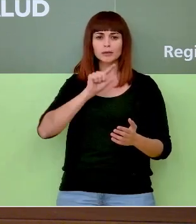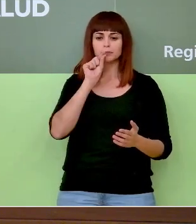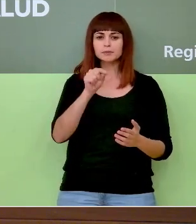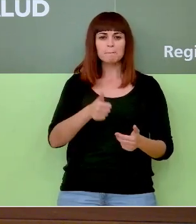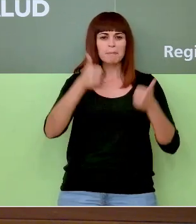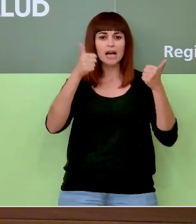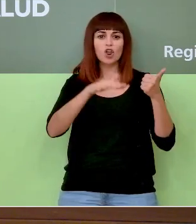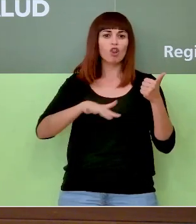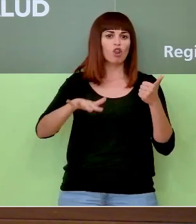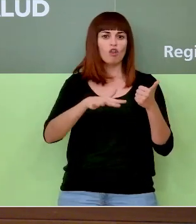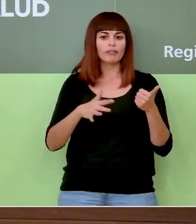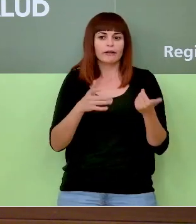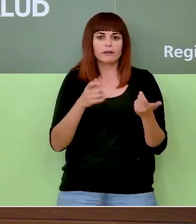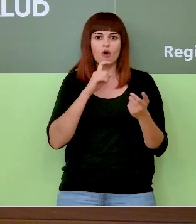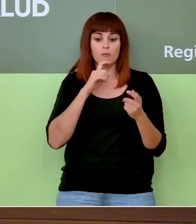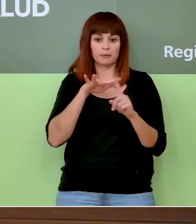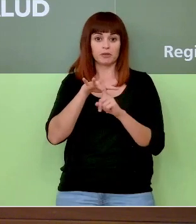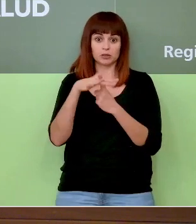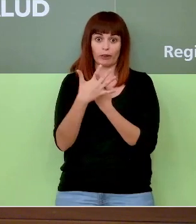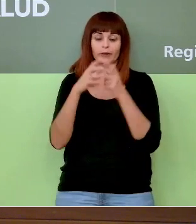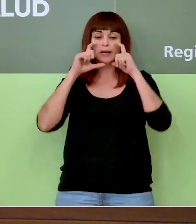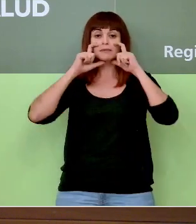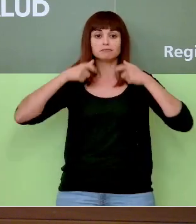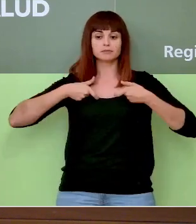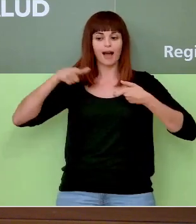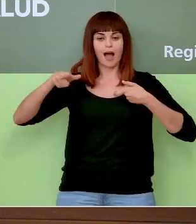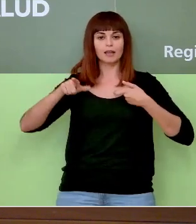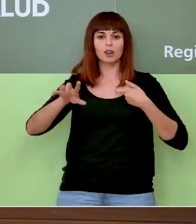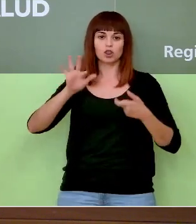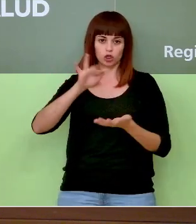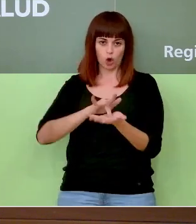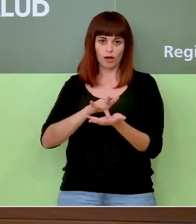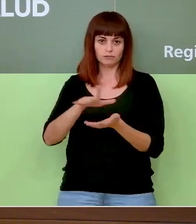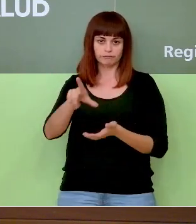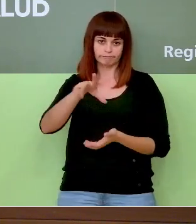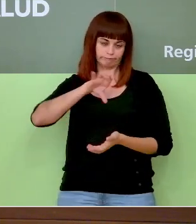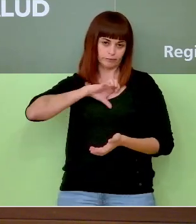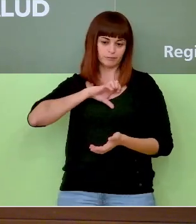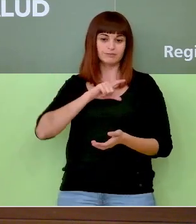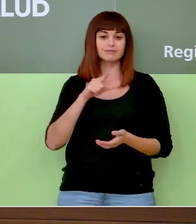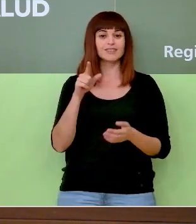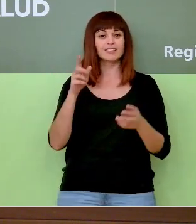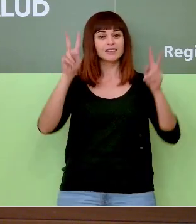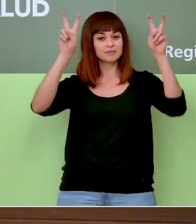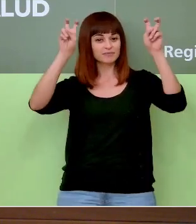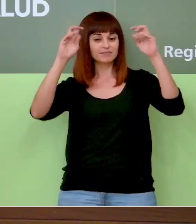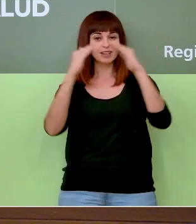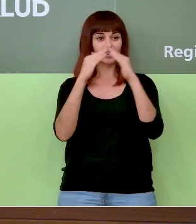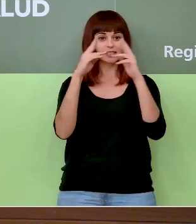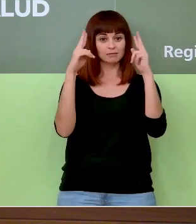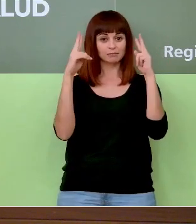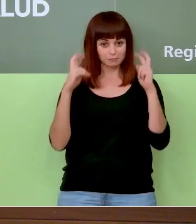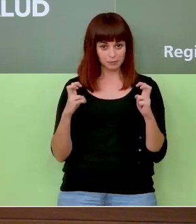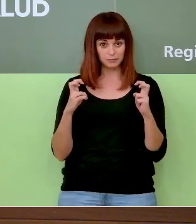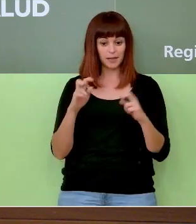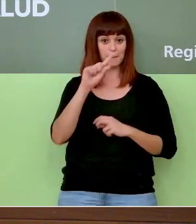en situaciones en las que nos quitamos la mascarilla. El quédate en casa, que fue la herramienta que nos salvó en